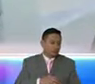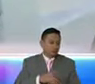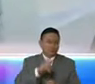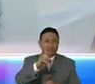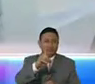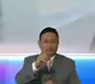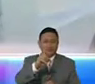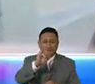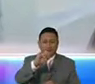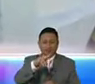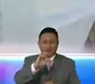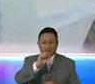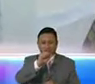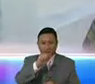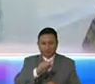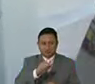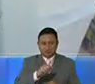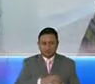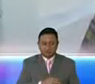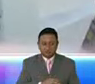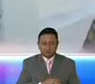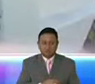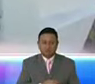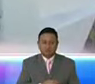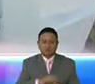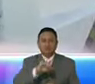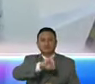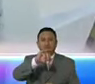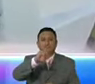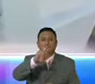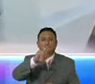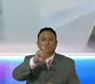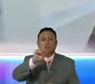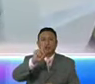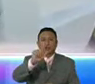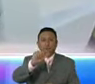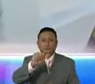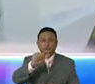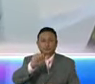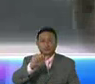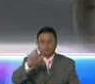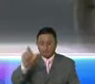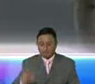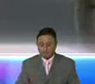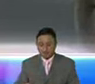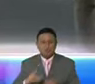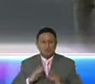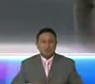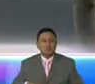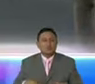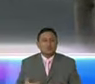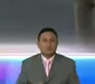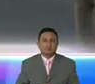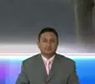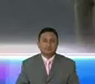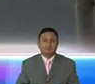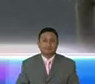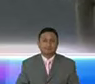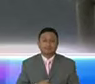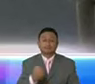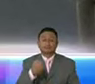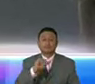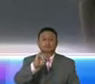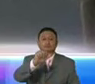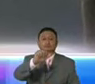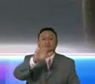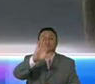Jimena, Barrio Nuevo Jurado. Vamos a verificar el estado de la ciudadana. También llegaron miembros del Servicio de